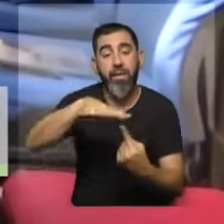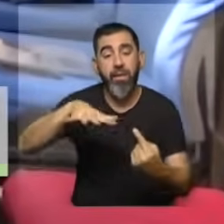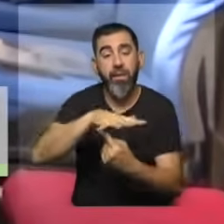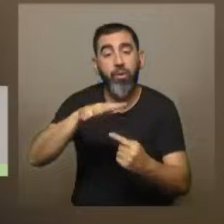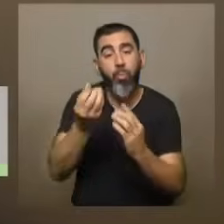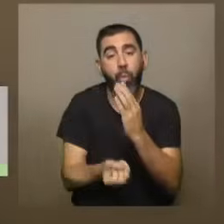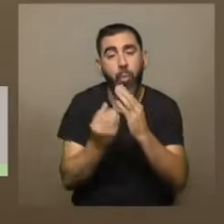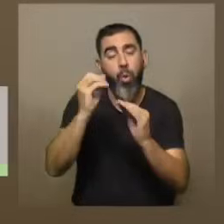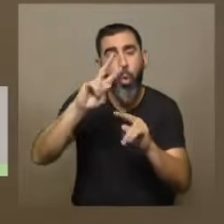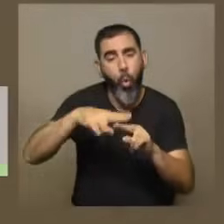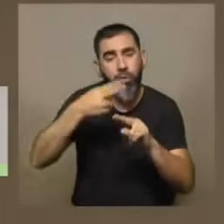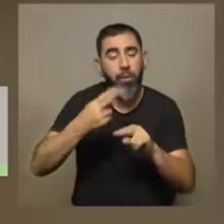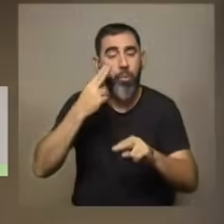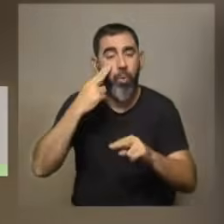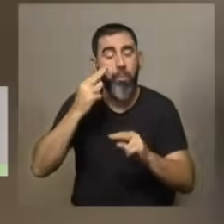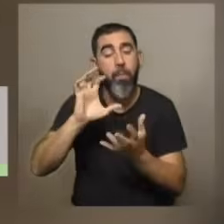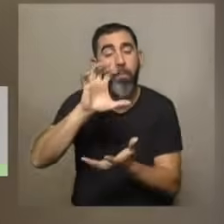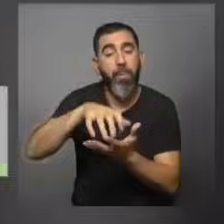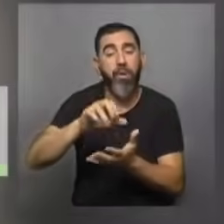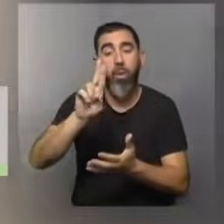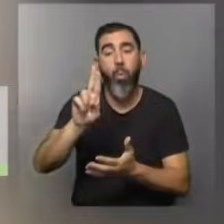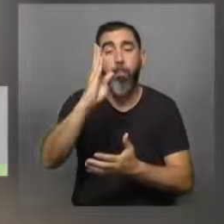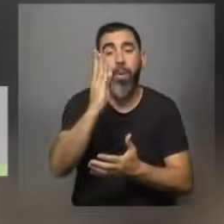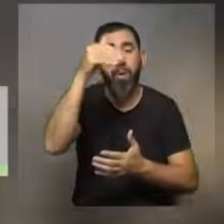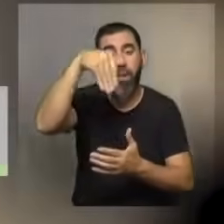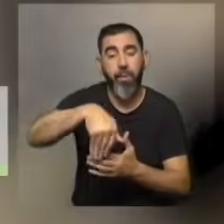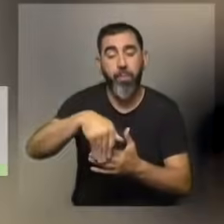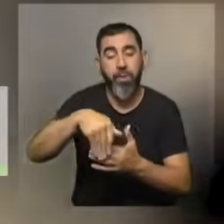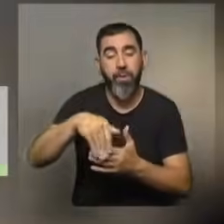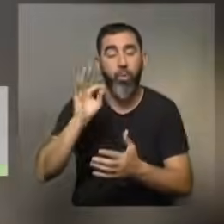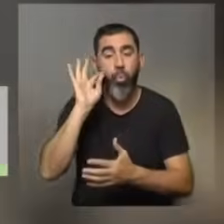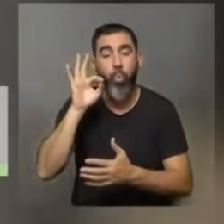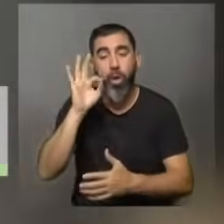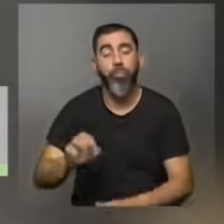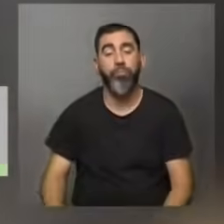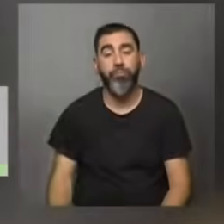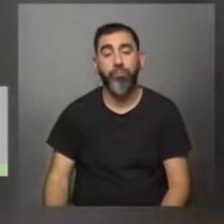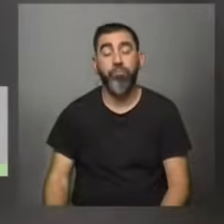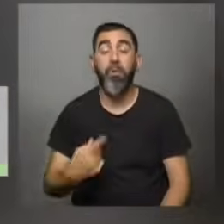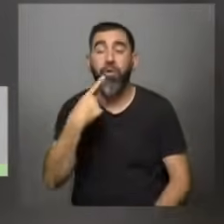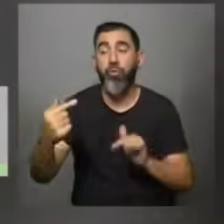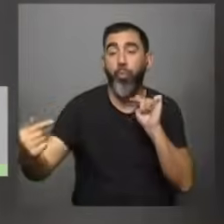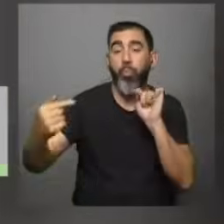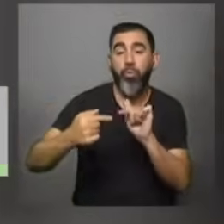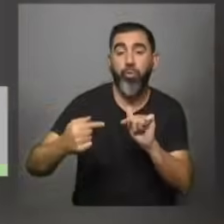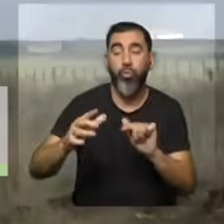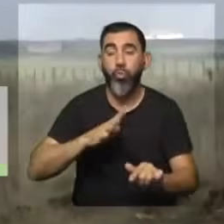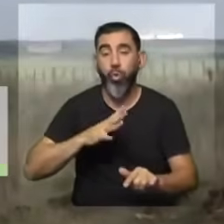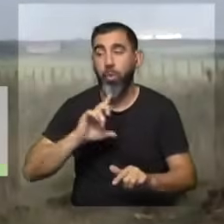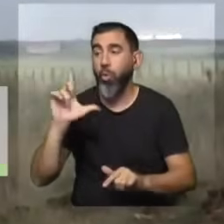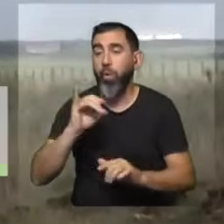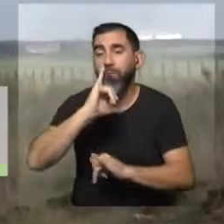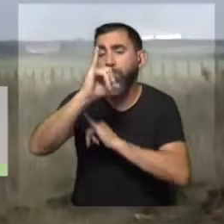el nuevo derrame ocurrido en la planta de upm2 en Pueblo Centenario según la oposición aún no hay